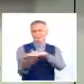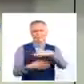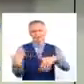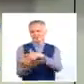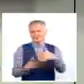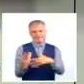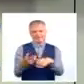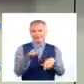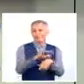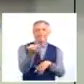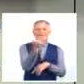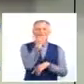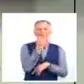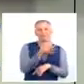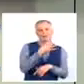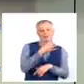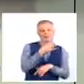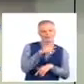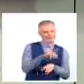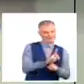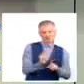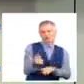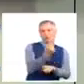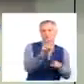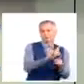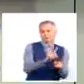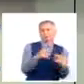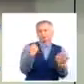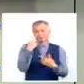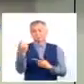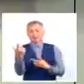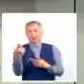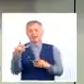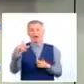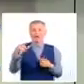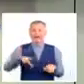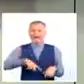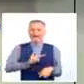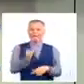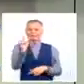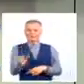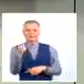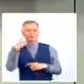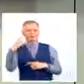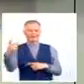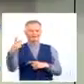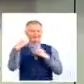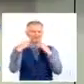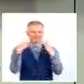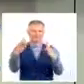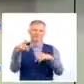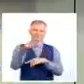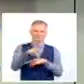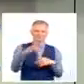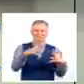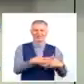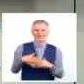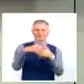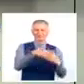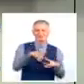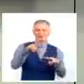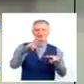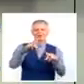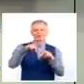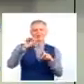afecta a pobres nada más. Se contagia el actor estadounidense Tom Hanks y su esposa. O Sofía, la esposa de Justine Trudeau, el primer ministro